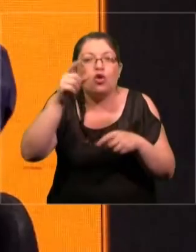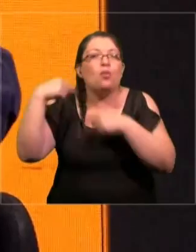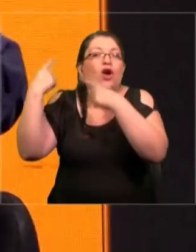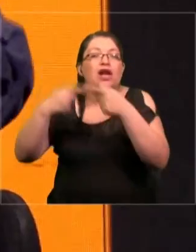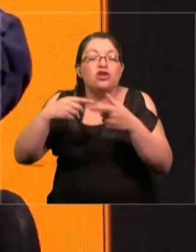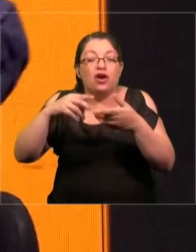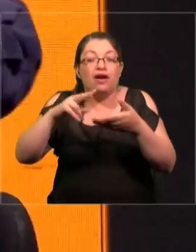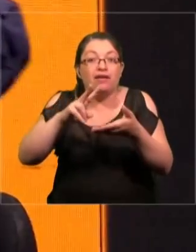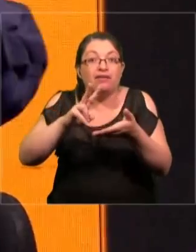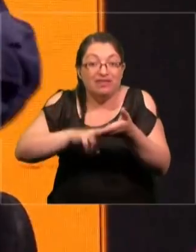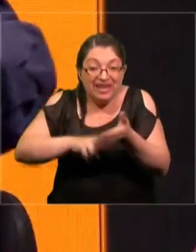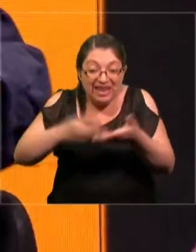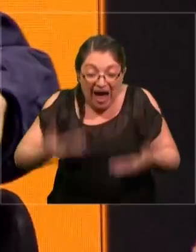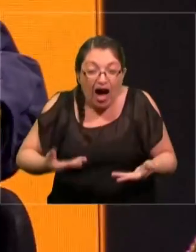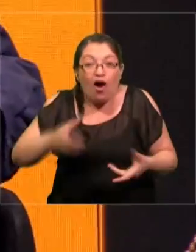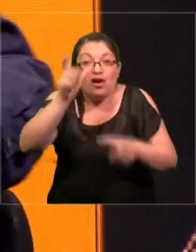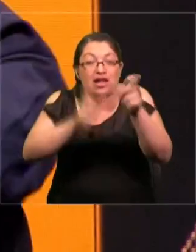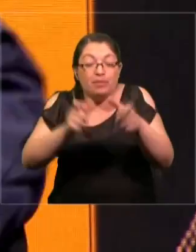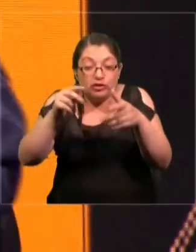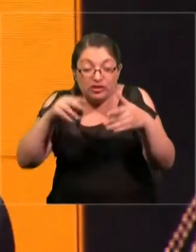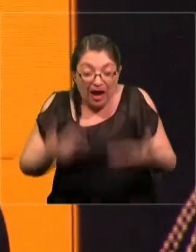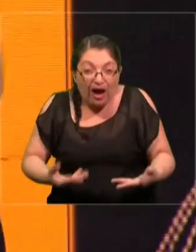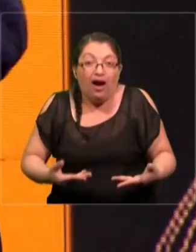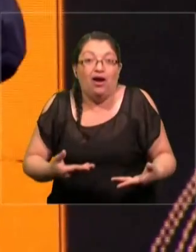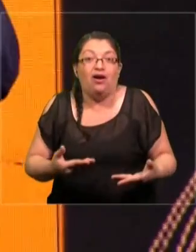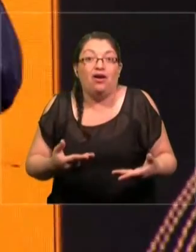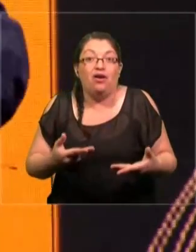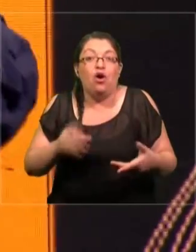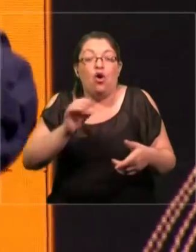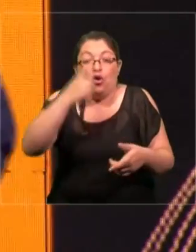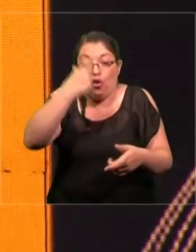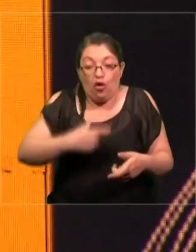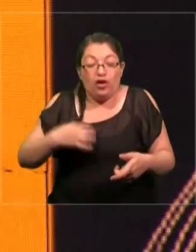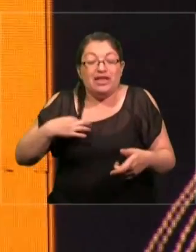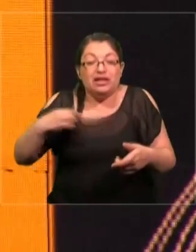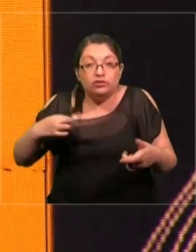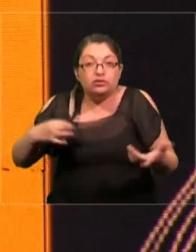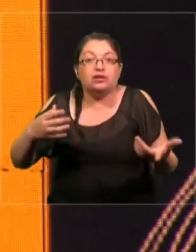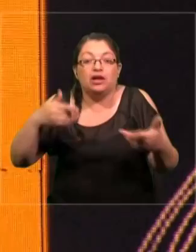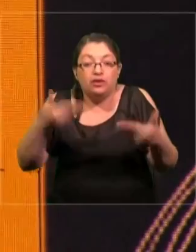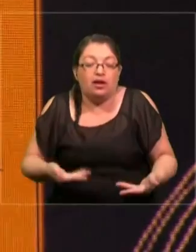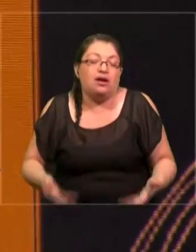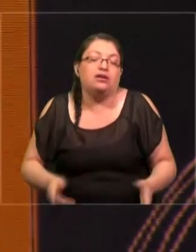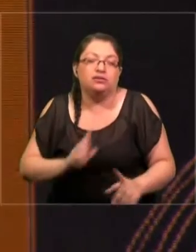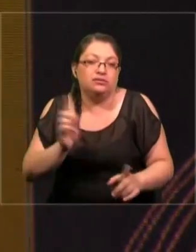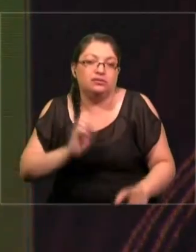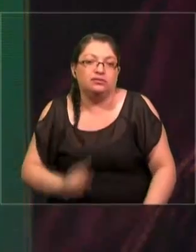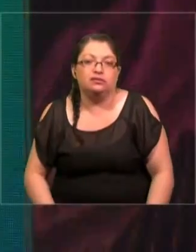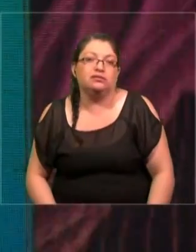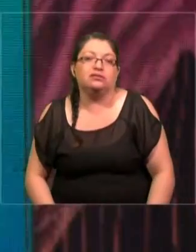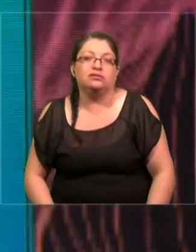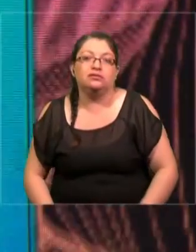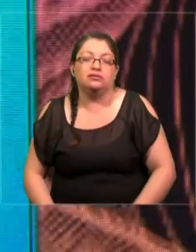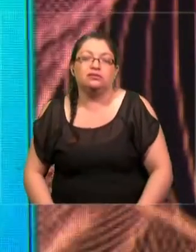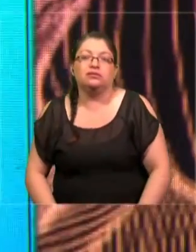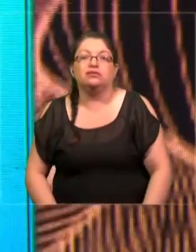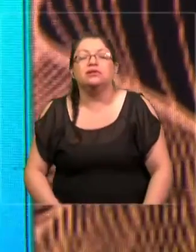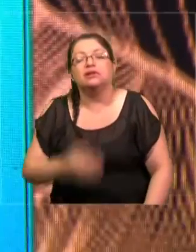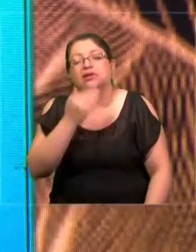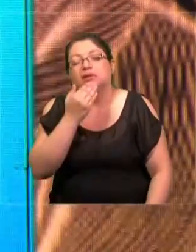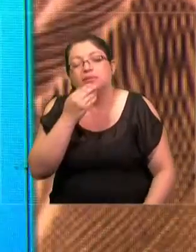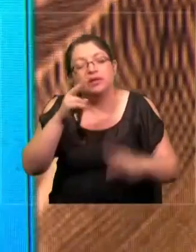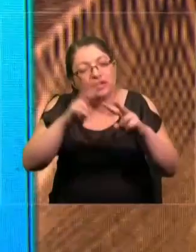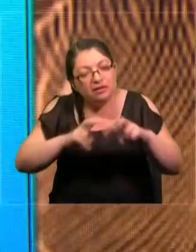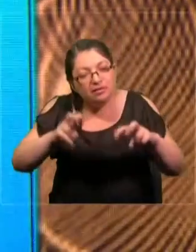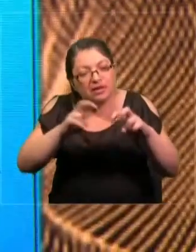comunidades reales o de los cabildos abiertos del día de hoy, o del ciudadano del día de hoy, sino que también,